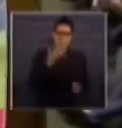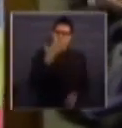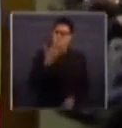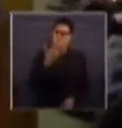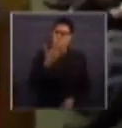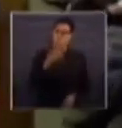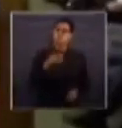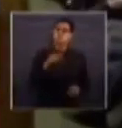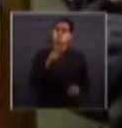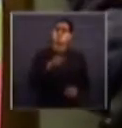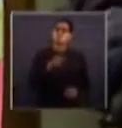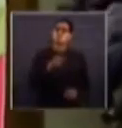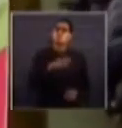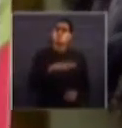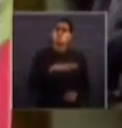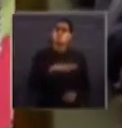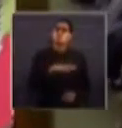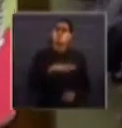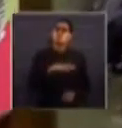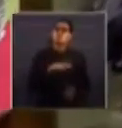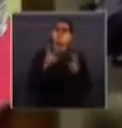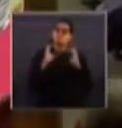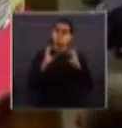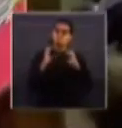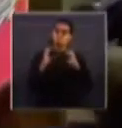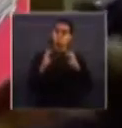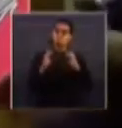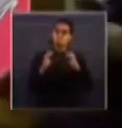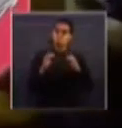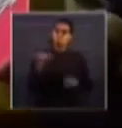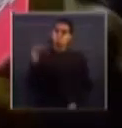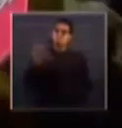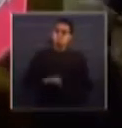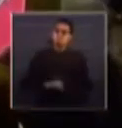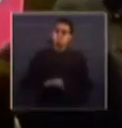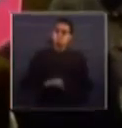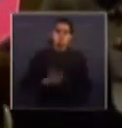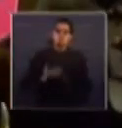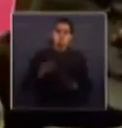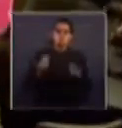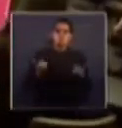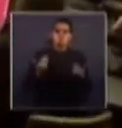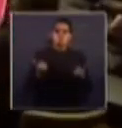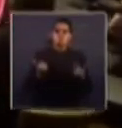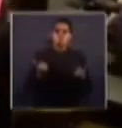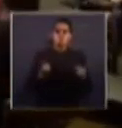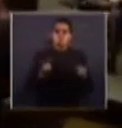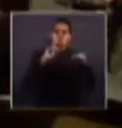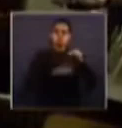reúnen factores de riesgo. Hoy no se ha desactivado ni transformado uno